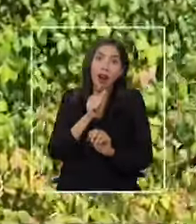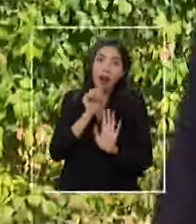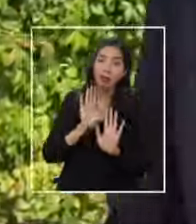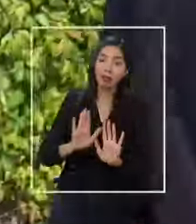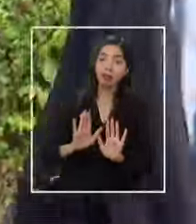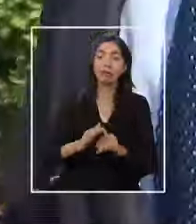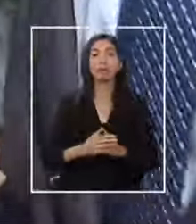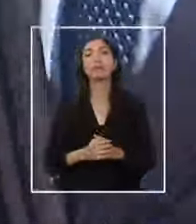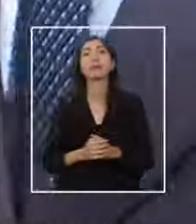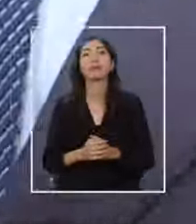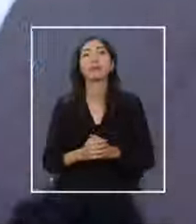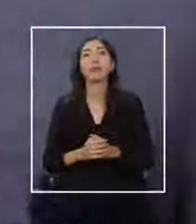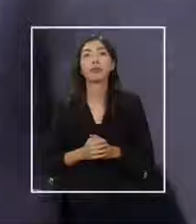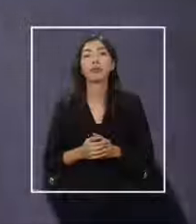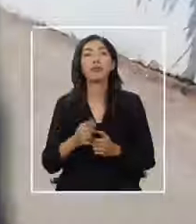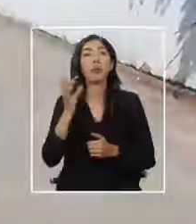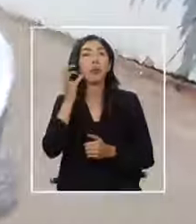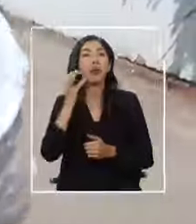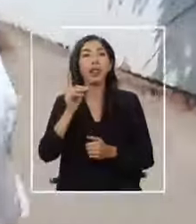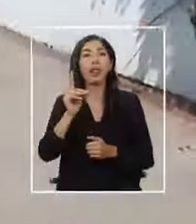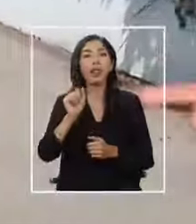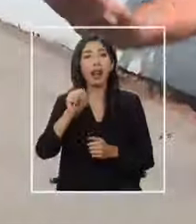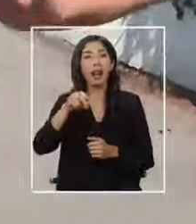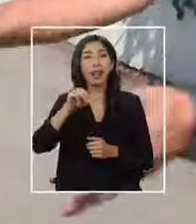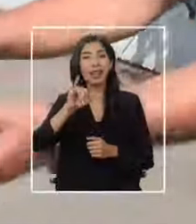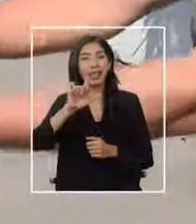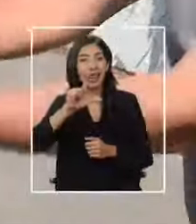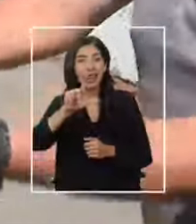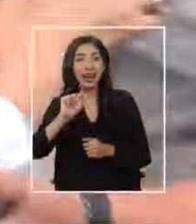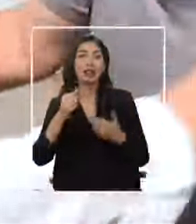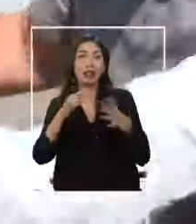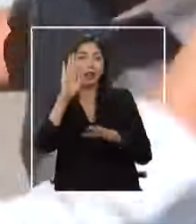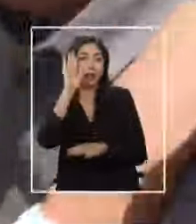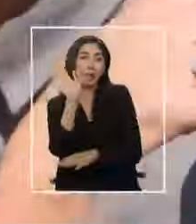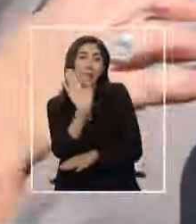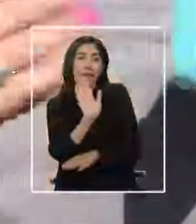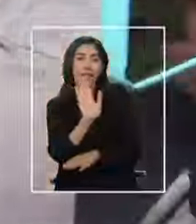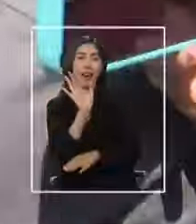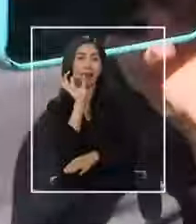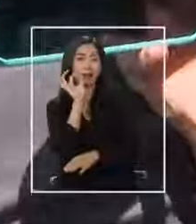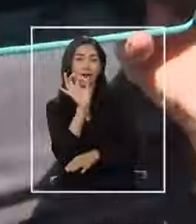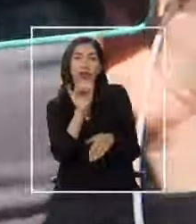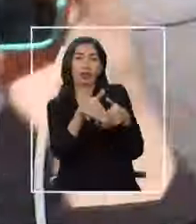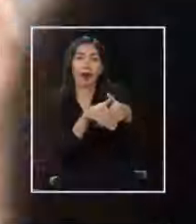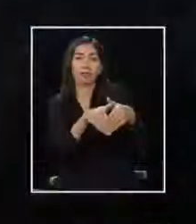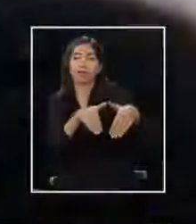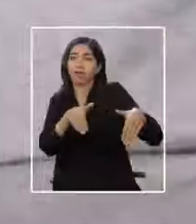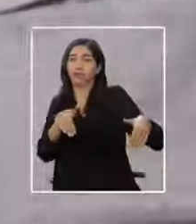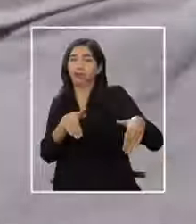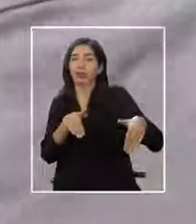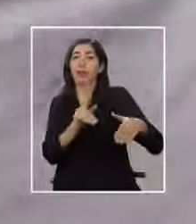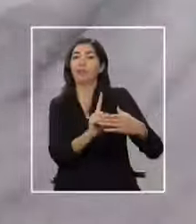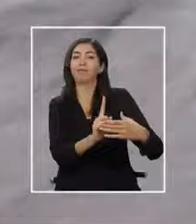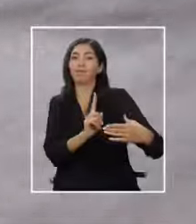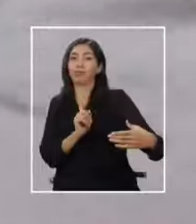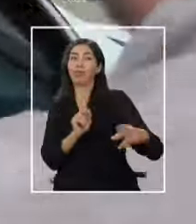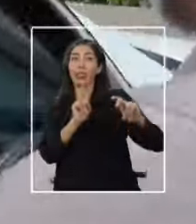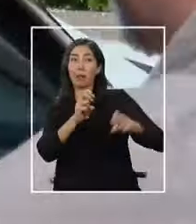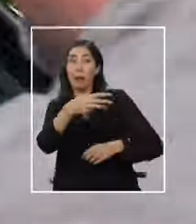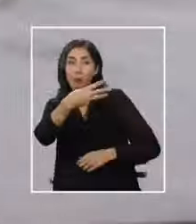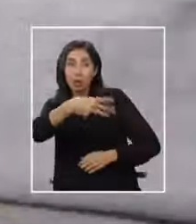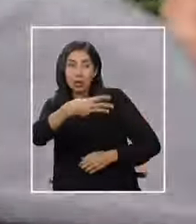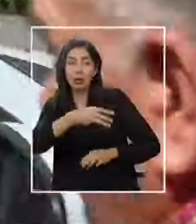resolverse. De esta manera, Daniela Peñalosa se comienza a despedir de Las Condes. Futuro político que se desligará del plano municipal en momentos